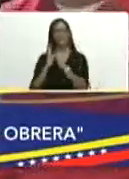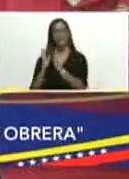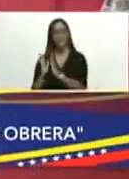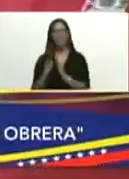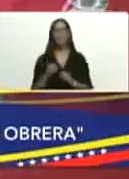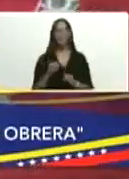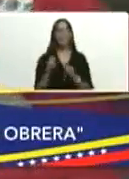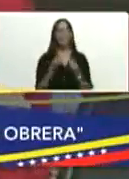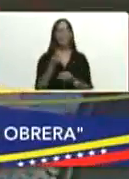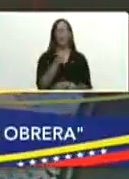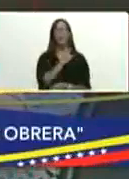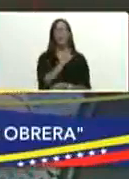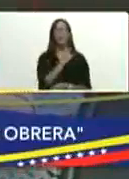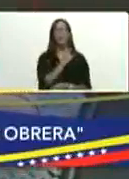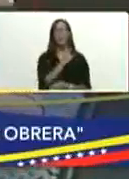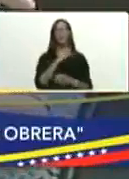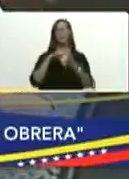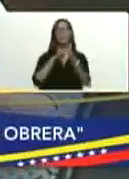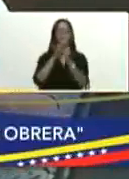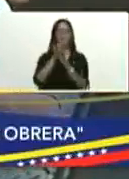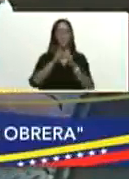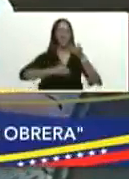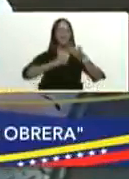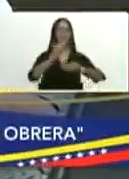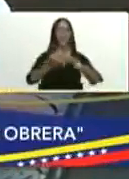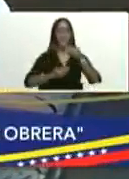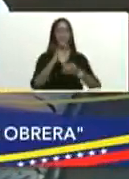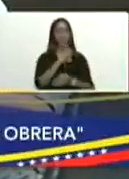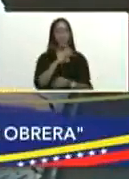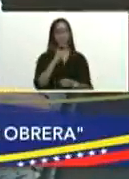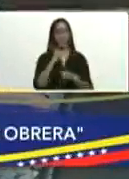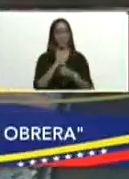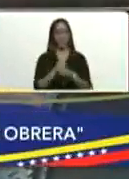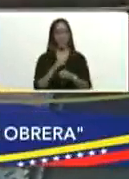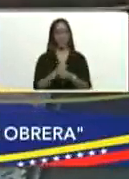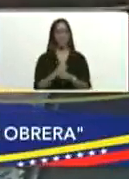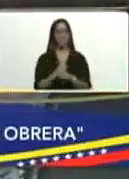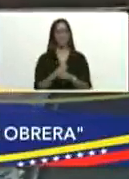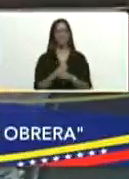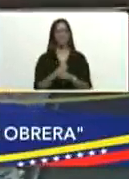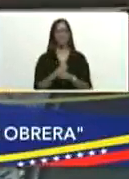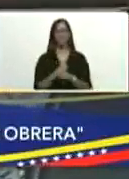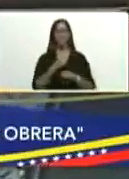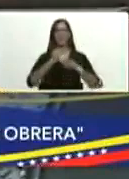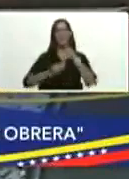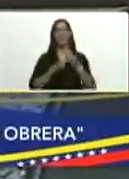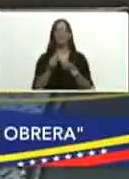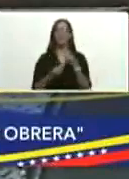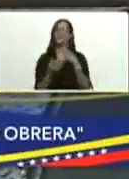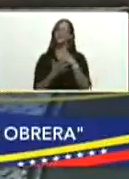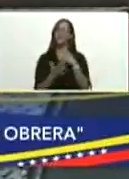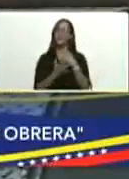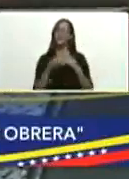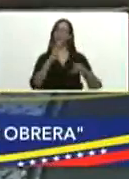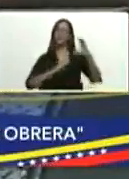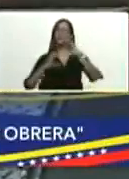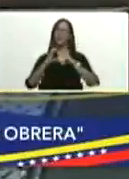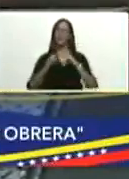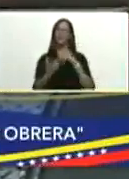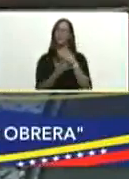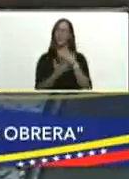universidad desarrollando el proceso social de trabajo ha generado técnicas ciencia y